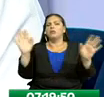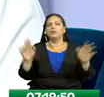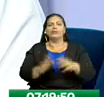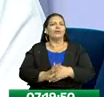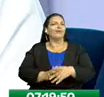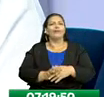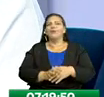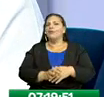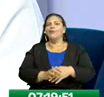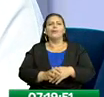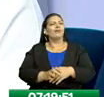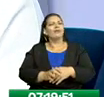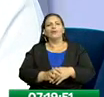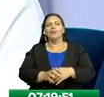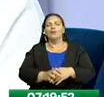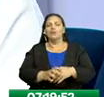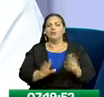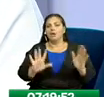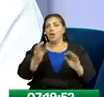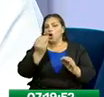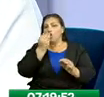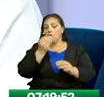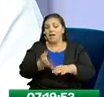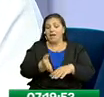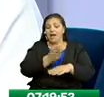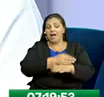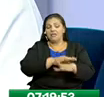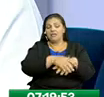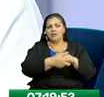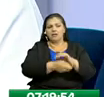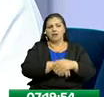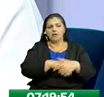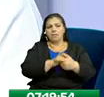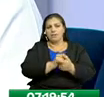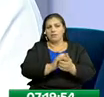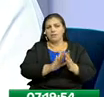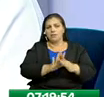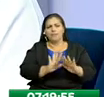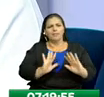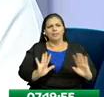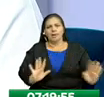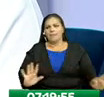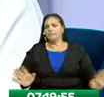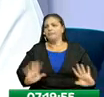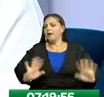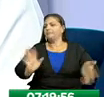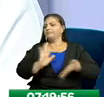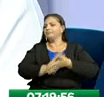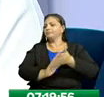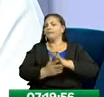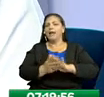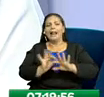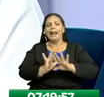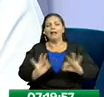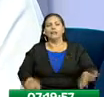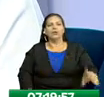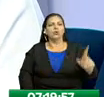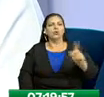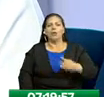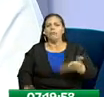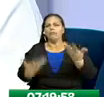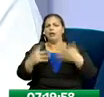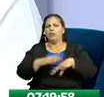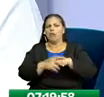antes de las comidas, etcétera, sino algo mucho más frecuente. Se ha probado, hay estudios científicos de que esto es muy, muy